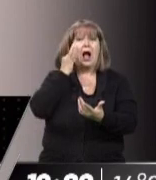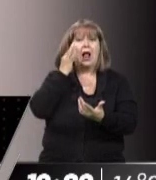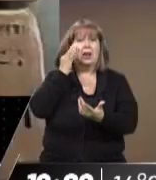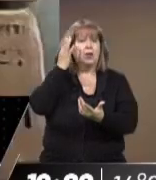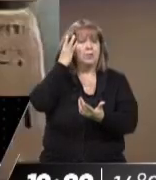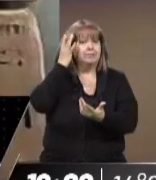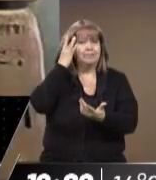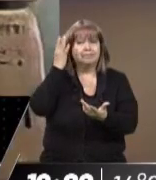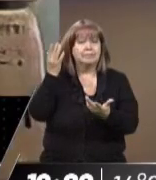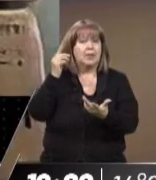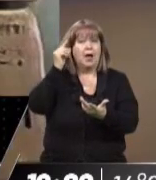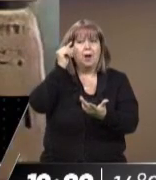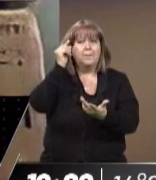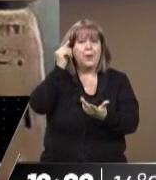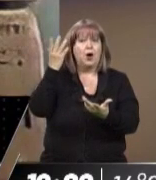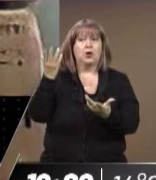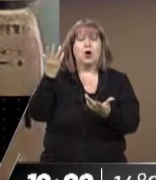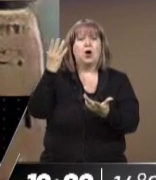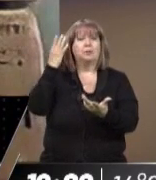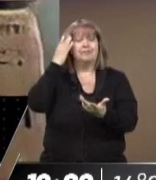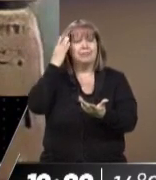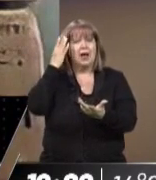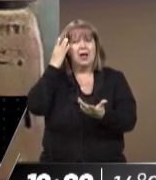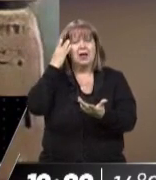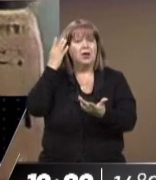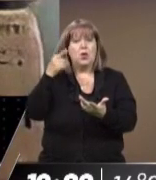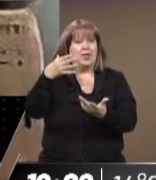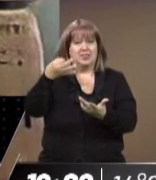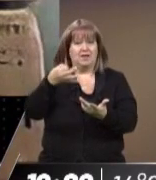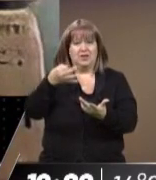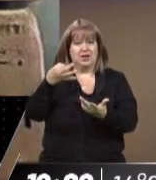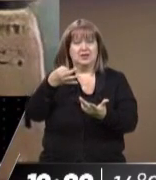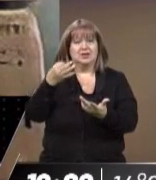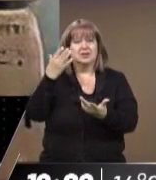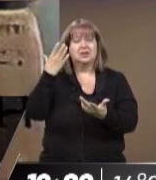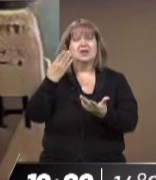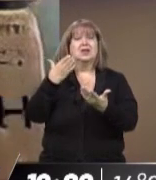línea también de defensa el padre de Brenda Uliarte. Gracias, Sofía.